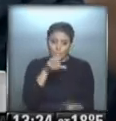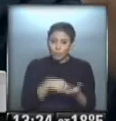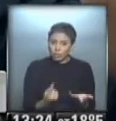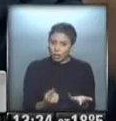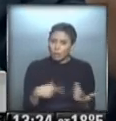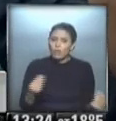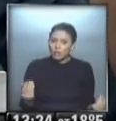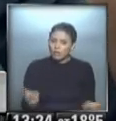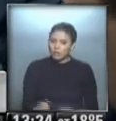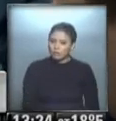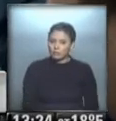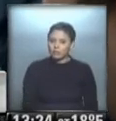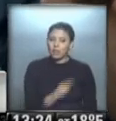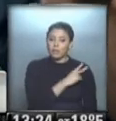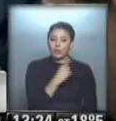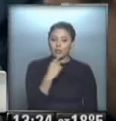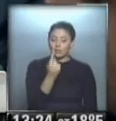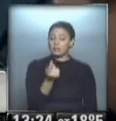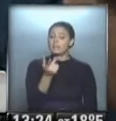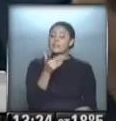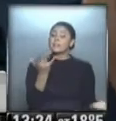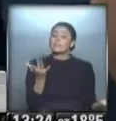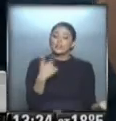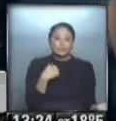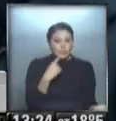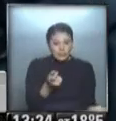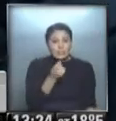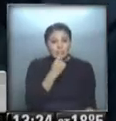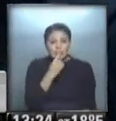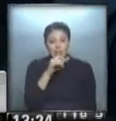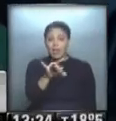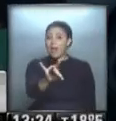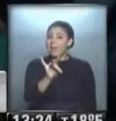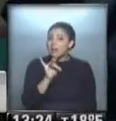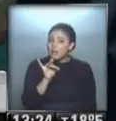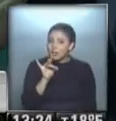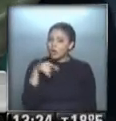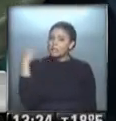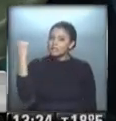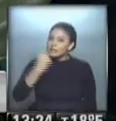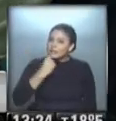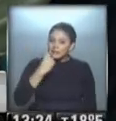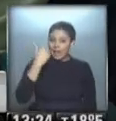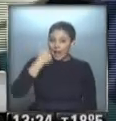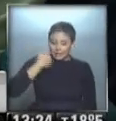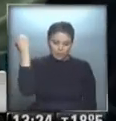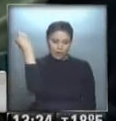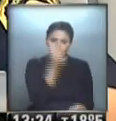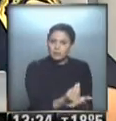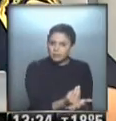Buenos Aires? Mire, yo lo único que le puedo responder es que quien elija intentar instalarse en la República